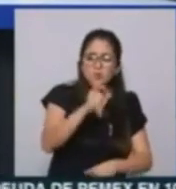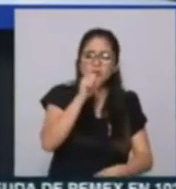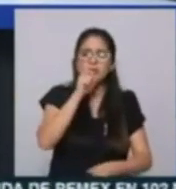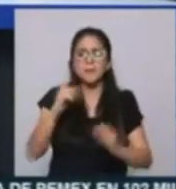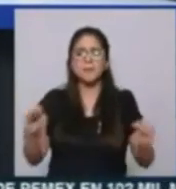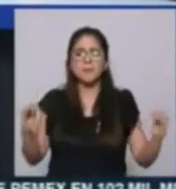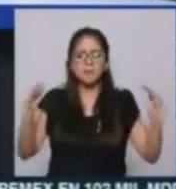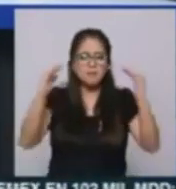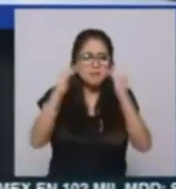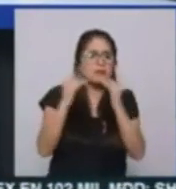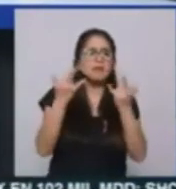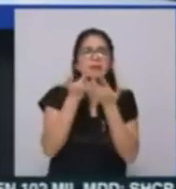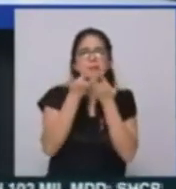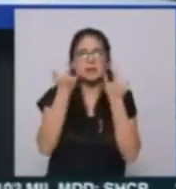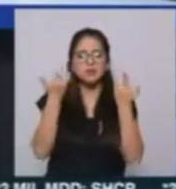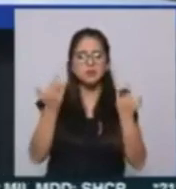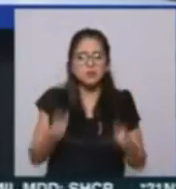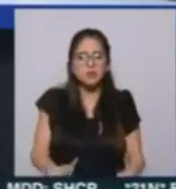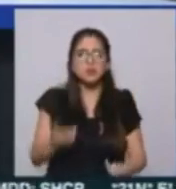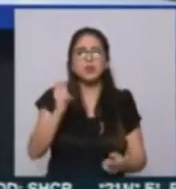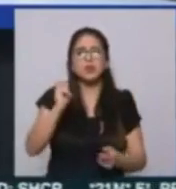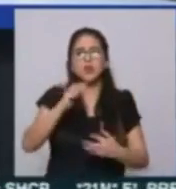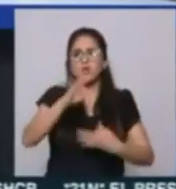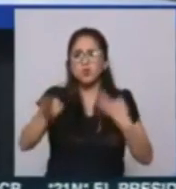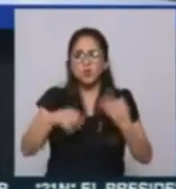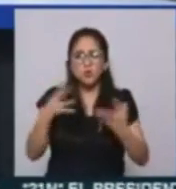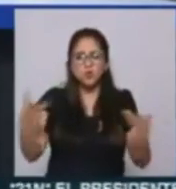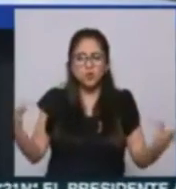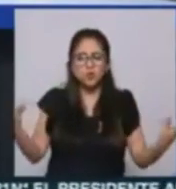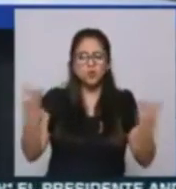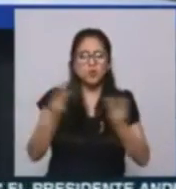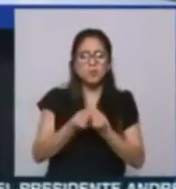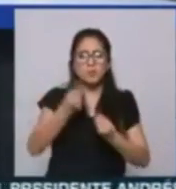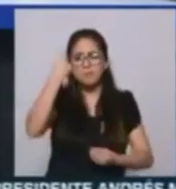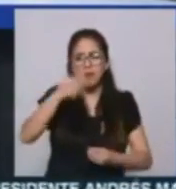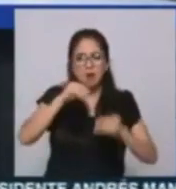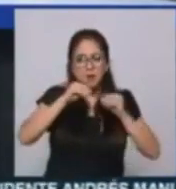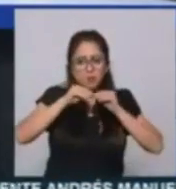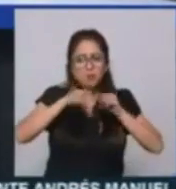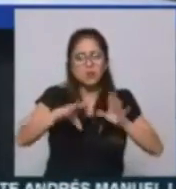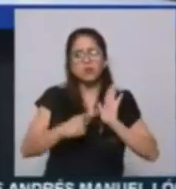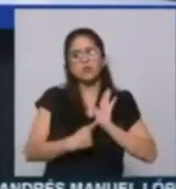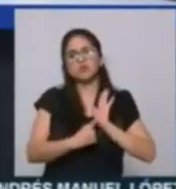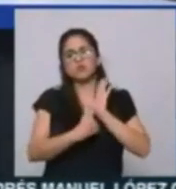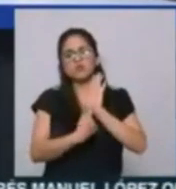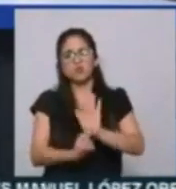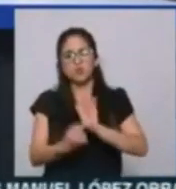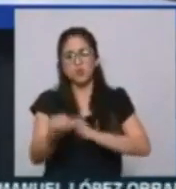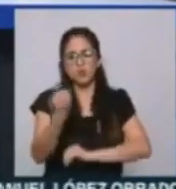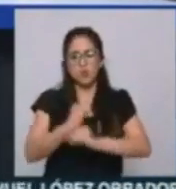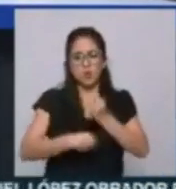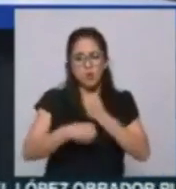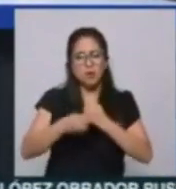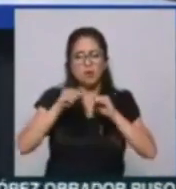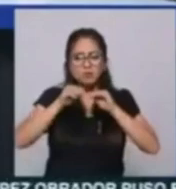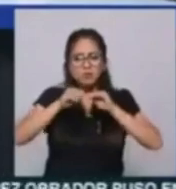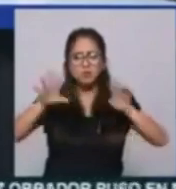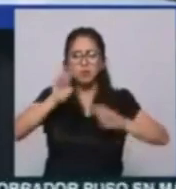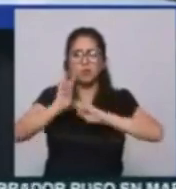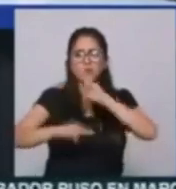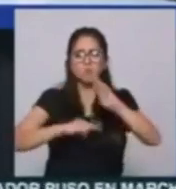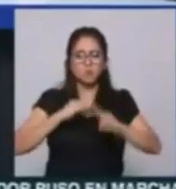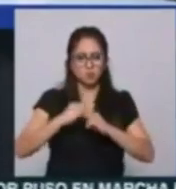la historia, el todo se complementara para que se los presentemos a todo el mundo, ¿no?